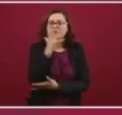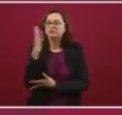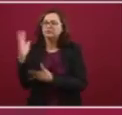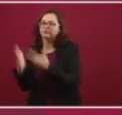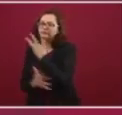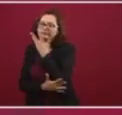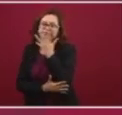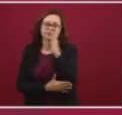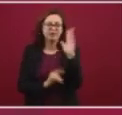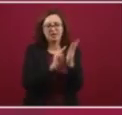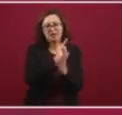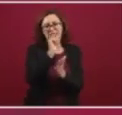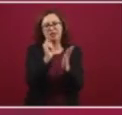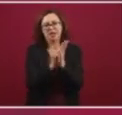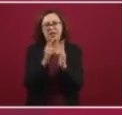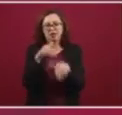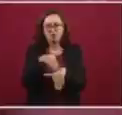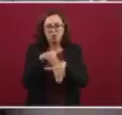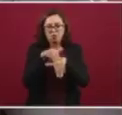a la legalidad.